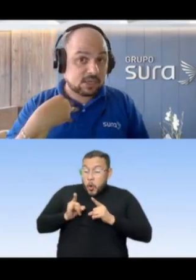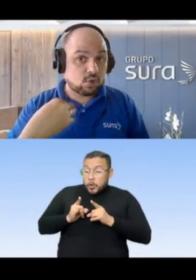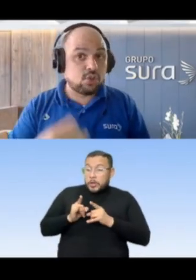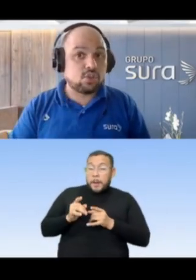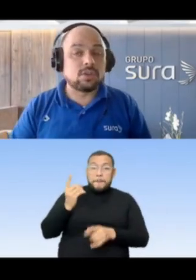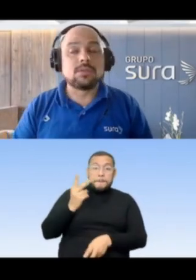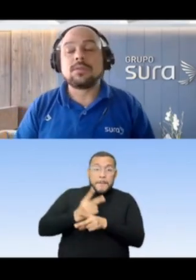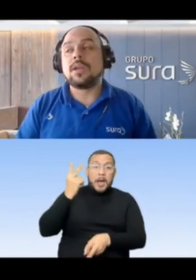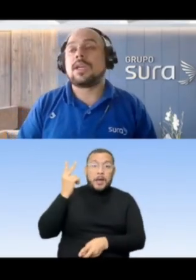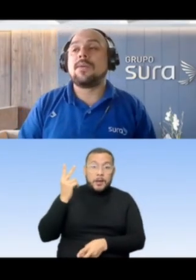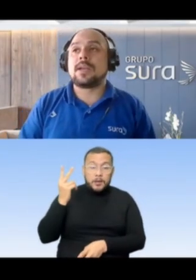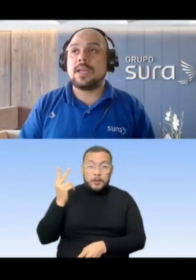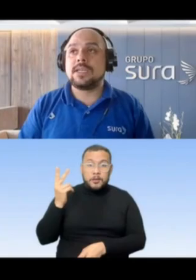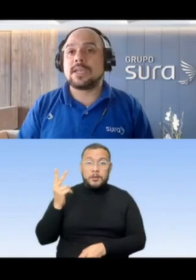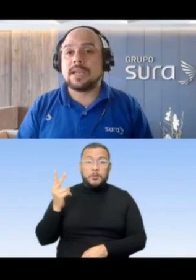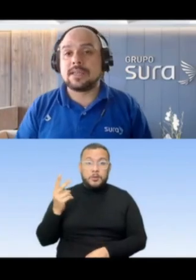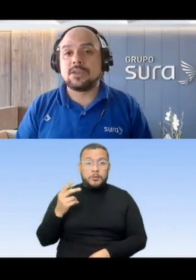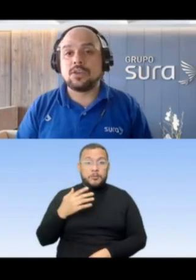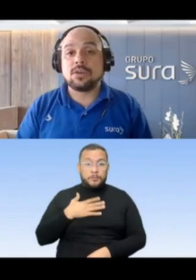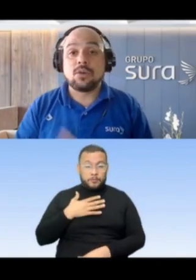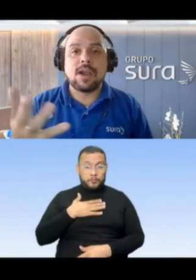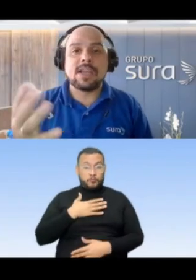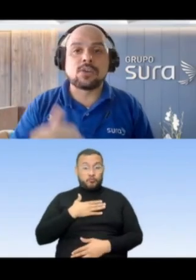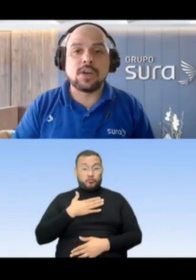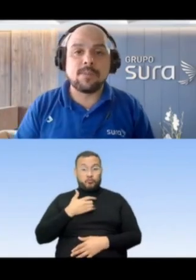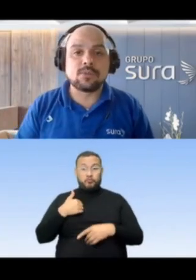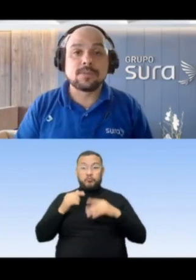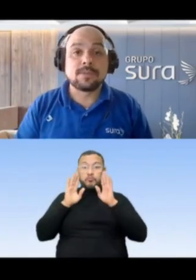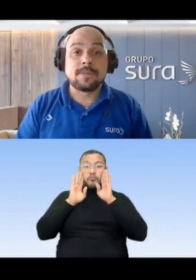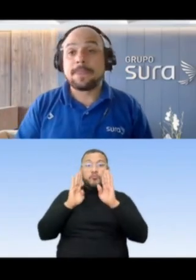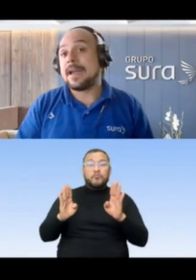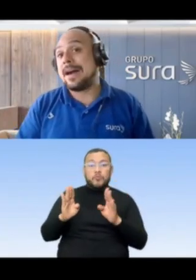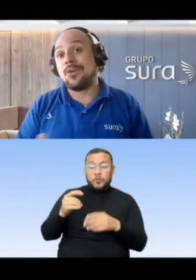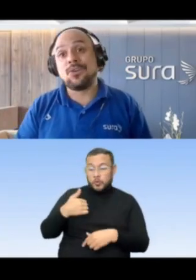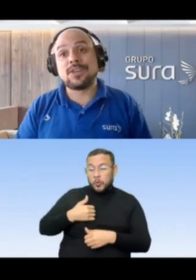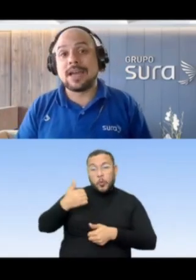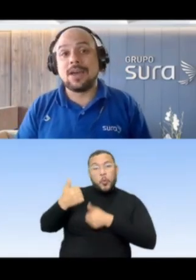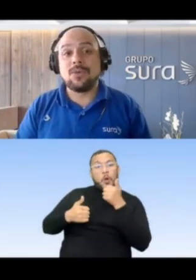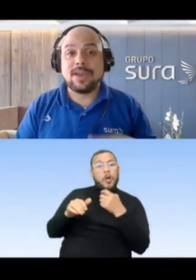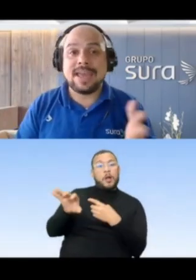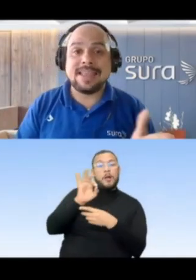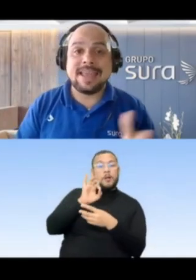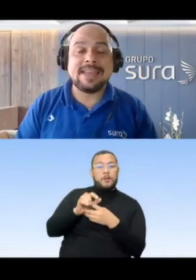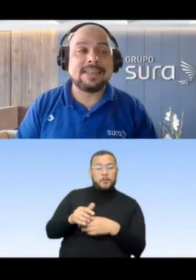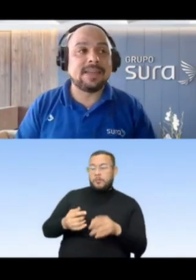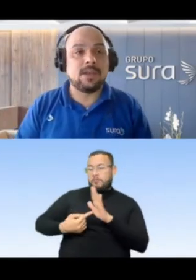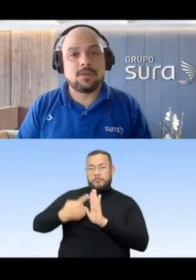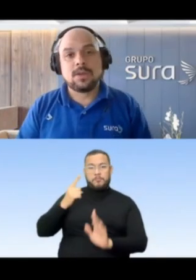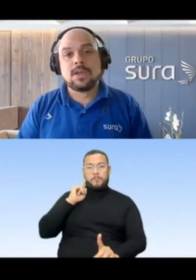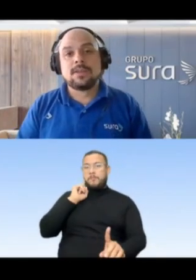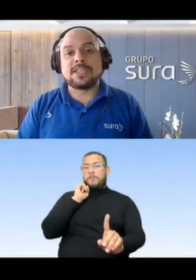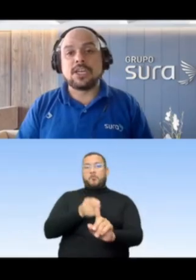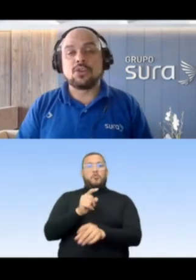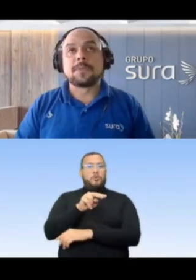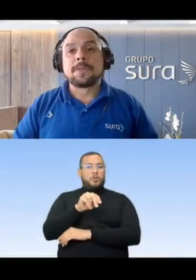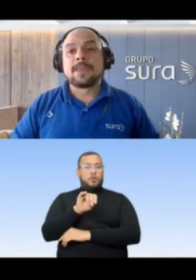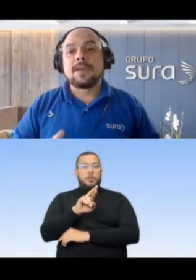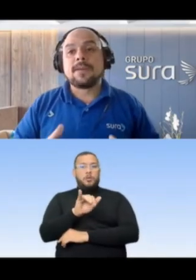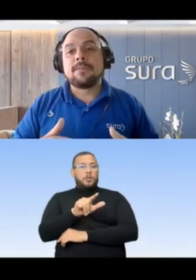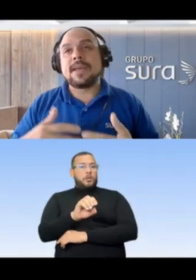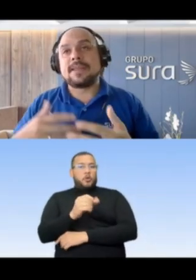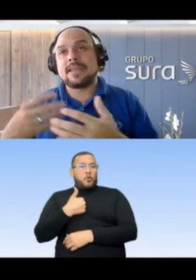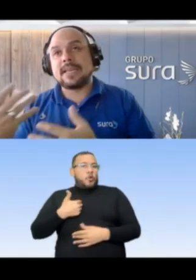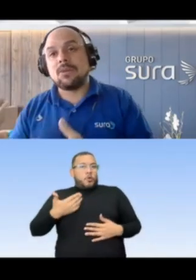a sabiendas que soy yo el que va a realizar la atención, ¿cuál escogemos? A ojo cerrado, el de nitrilo. Entonces,